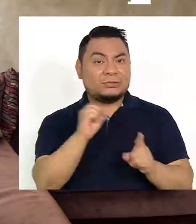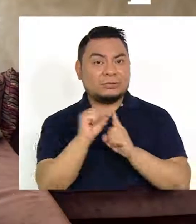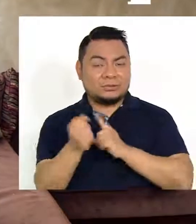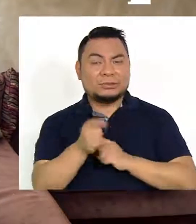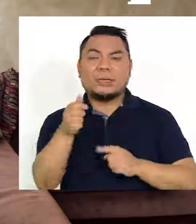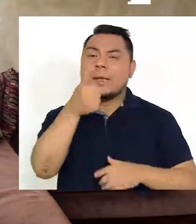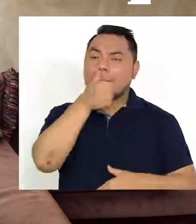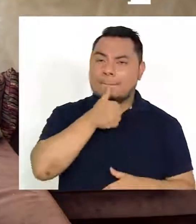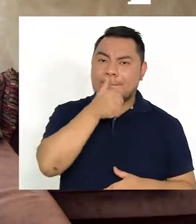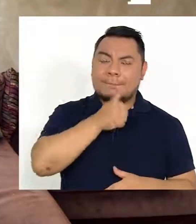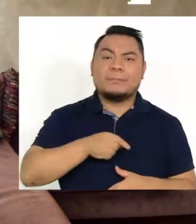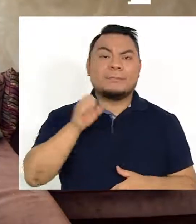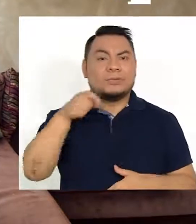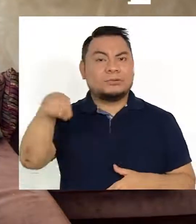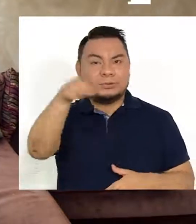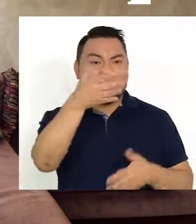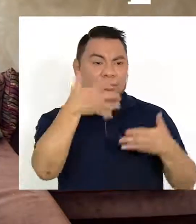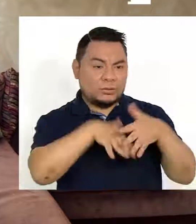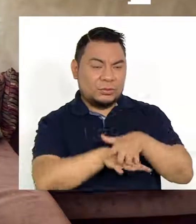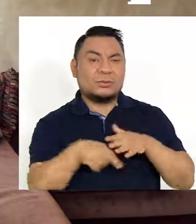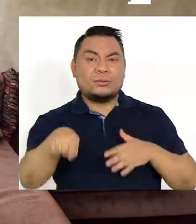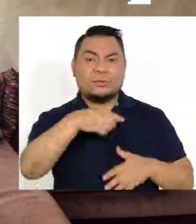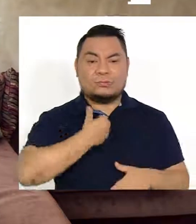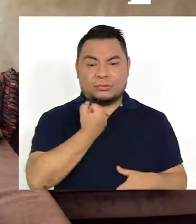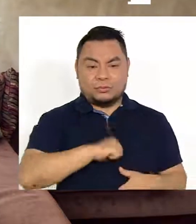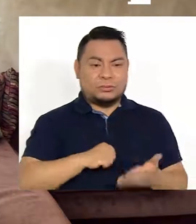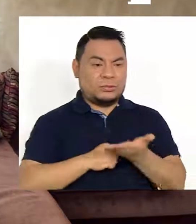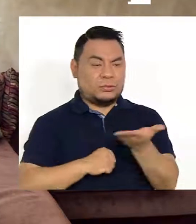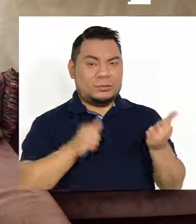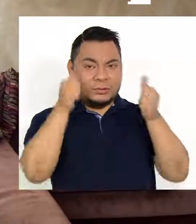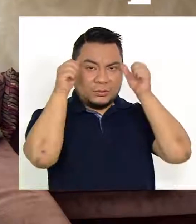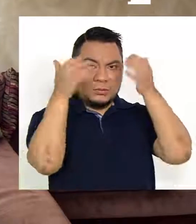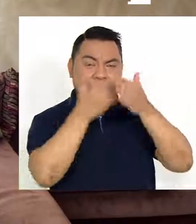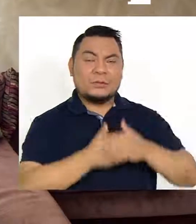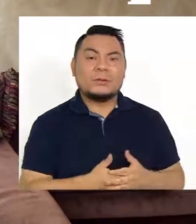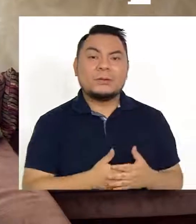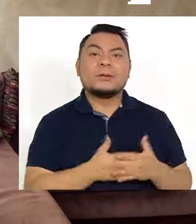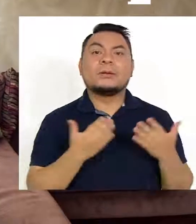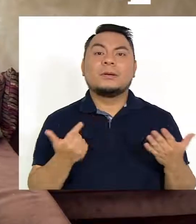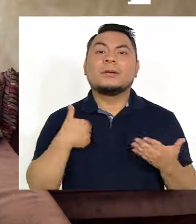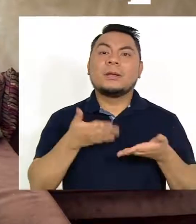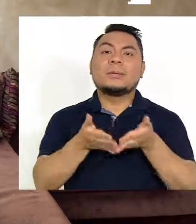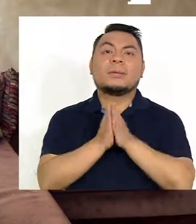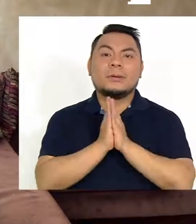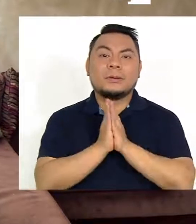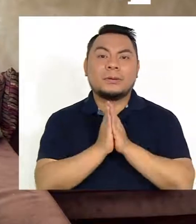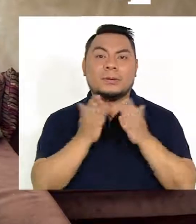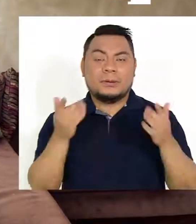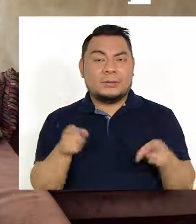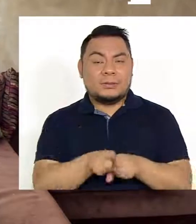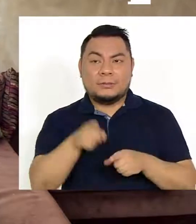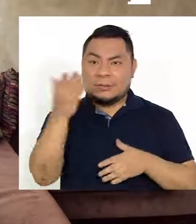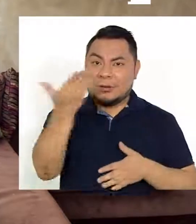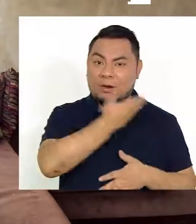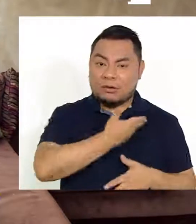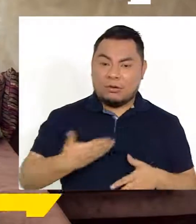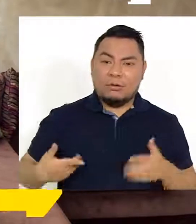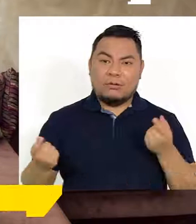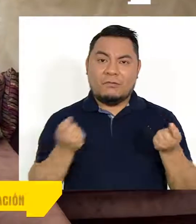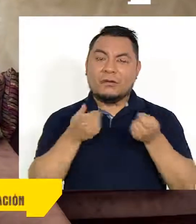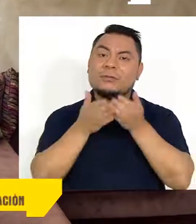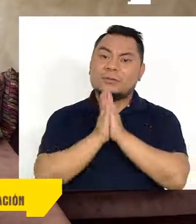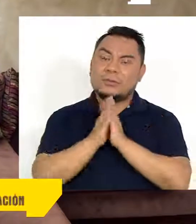sido paciente, por haber sido inclusiva para con nuestros hijos. Y le pedimos, de paso, al